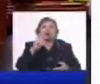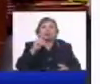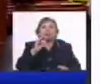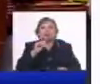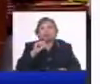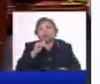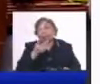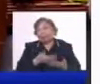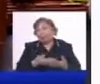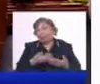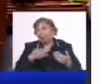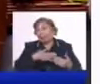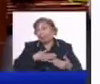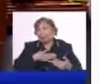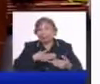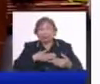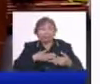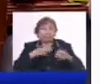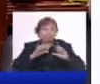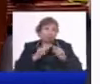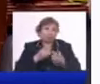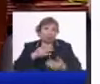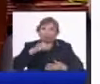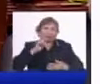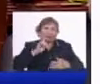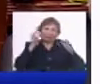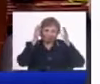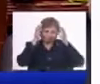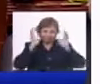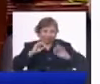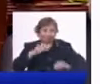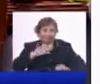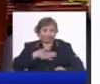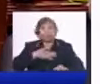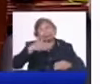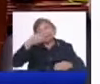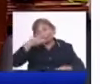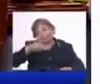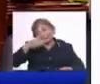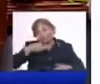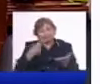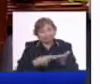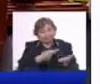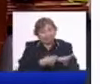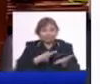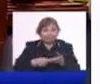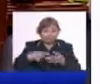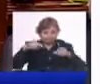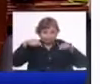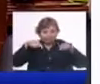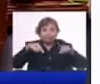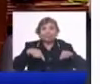Constituyente con la que mi partido no está de acuerdo, por supuesto, y que creemos que se ha discutido también acá.